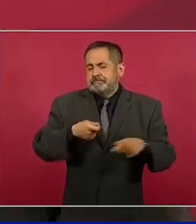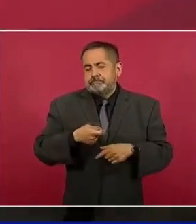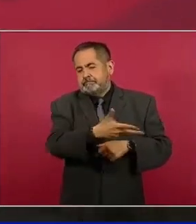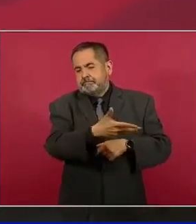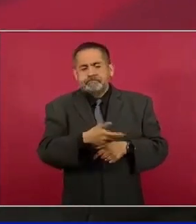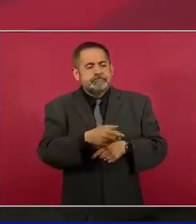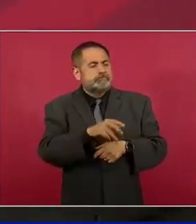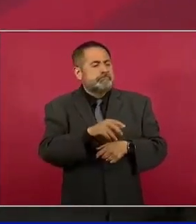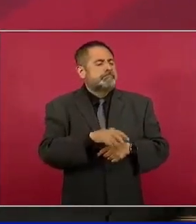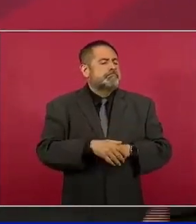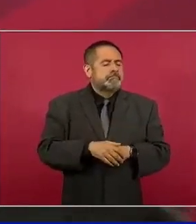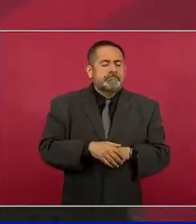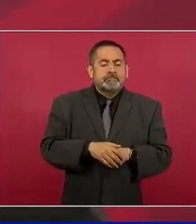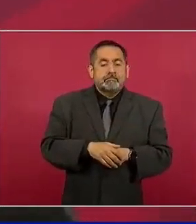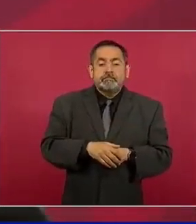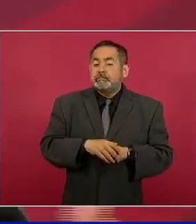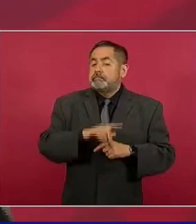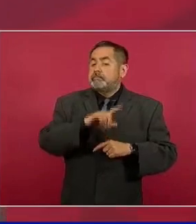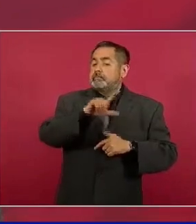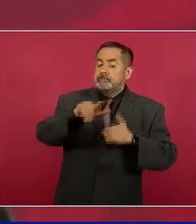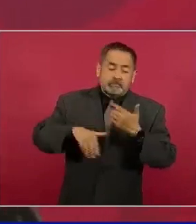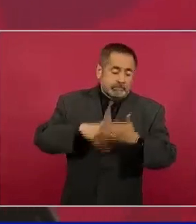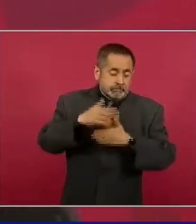Con la independencia